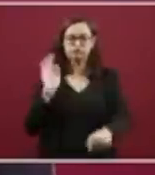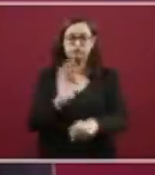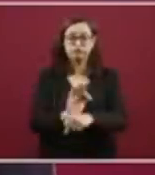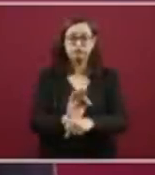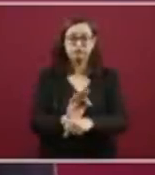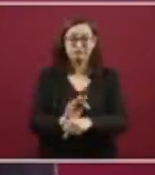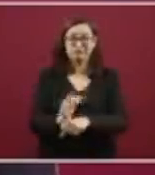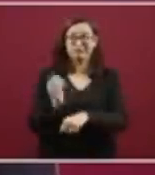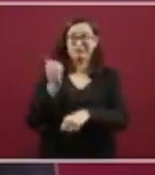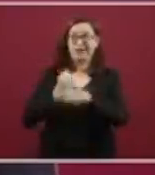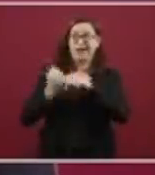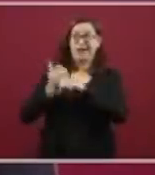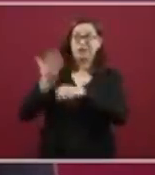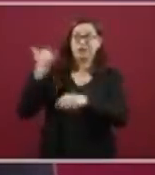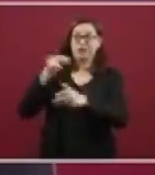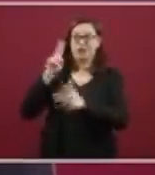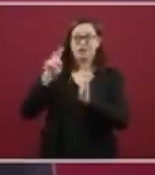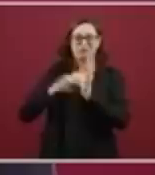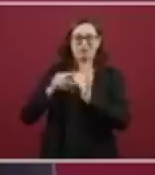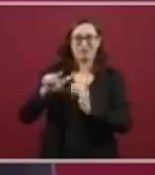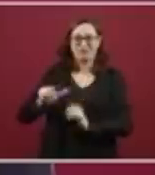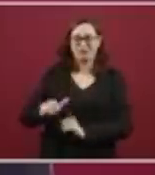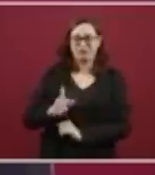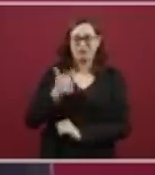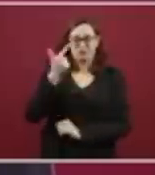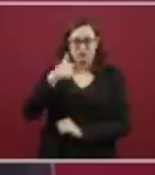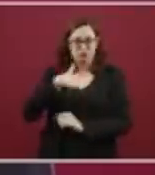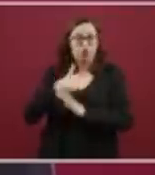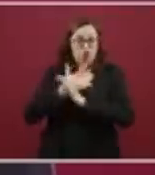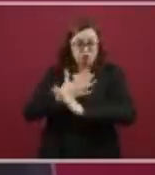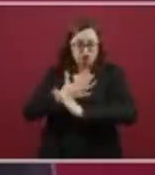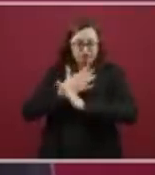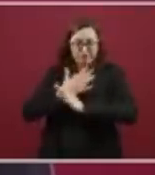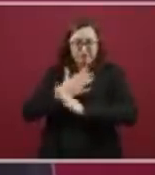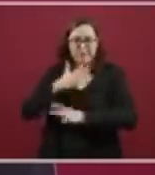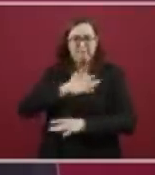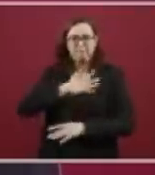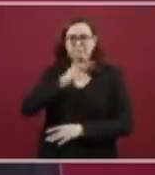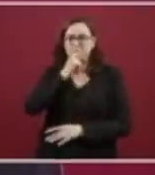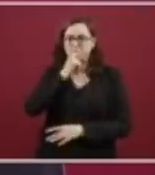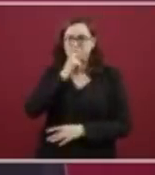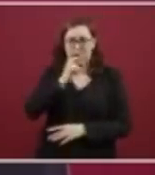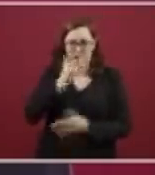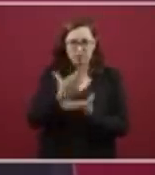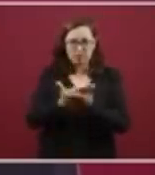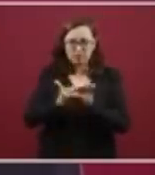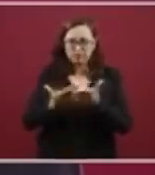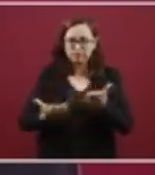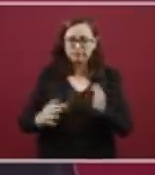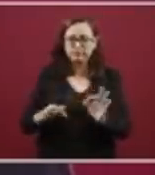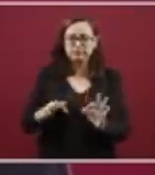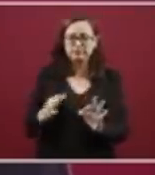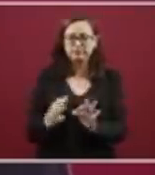dije el 26 de enero del 2012. Vamos a cumplir esto.